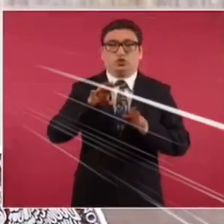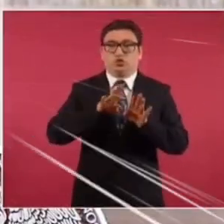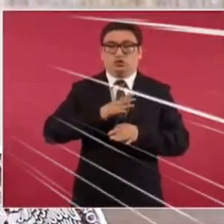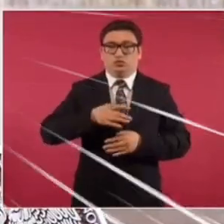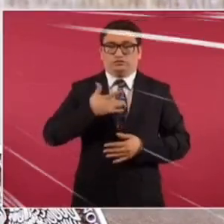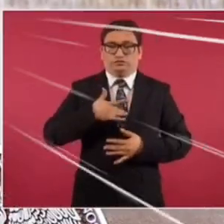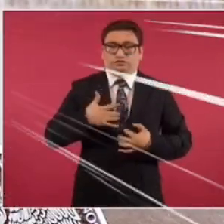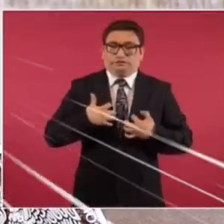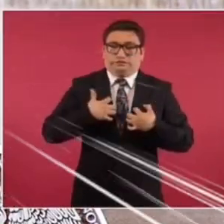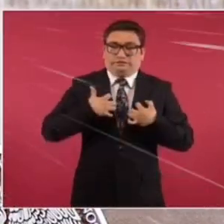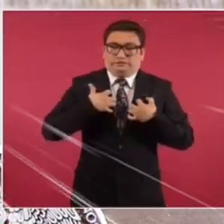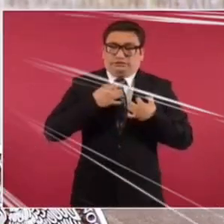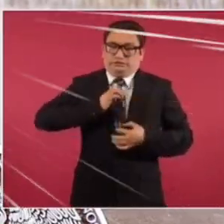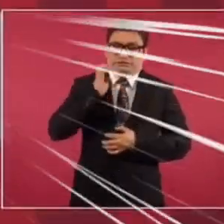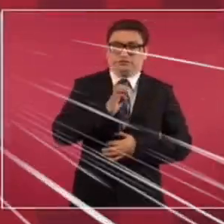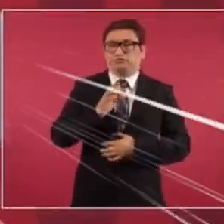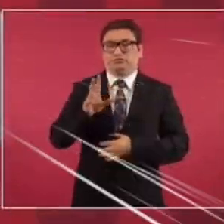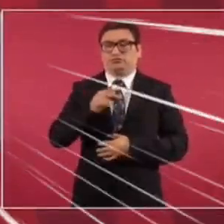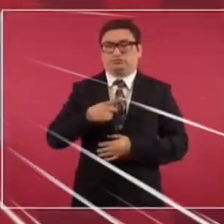el odio